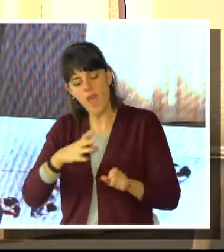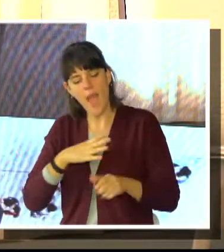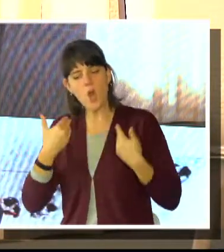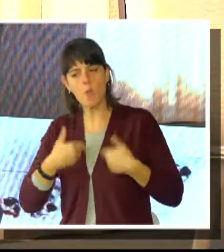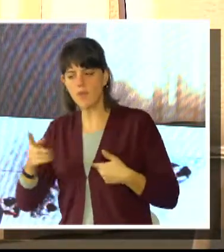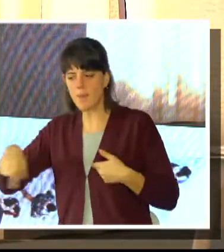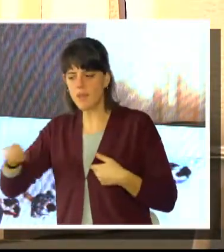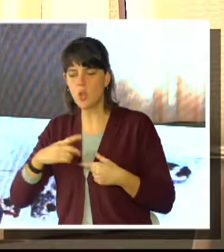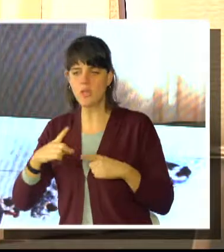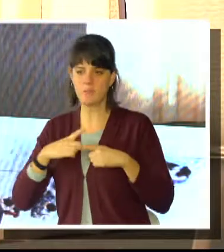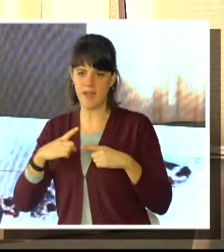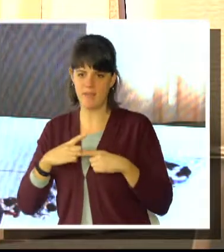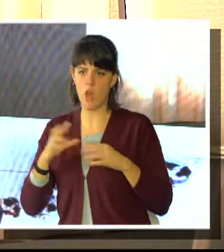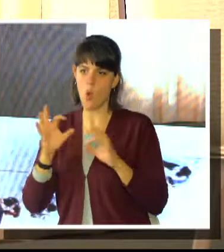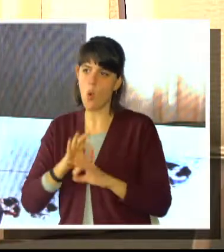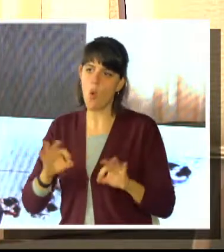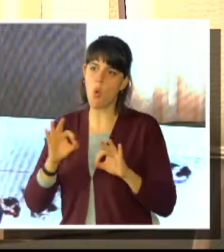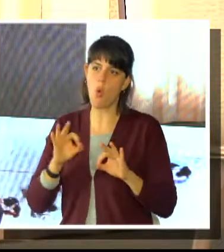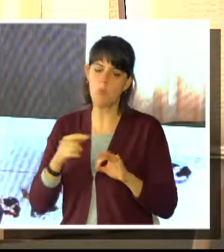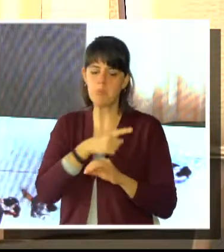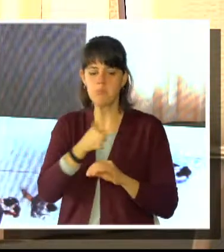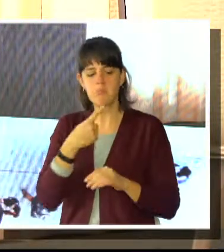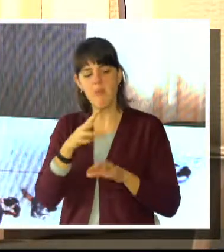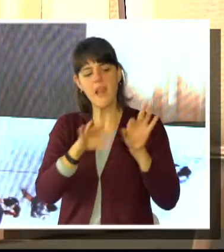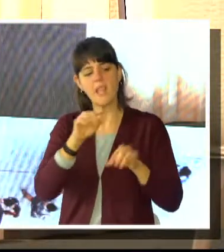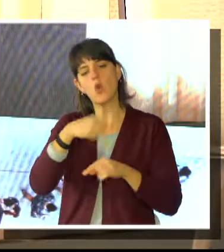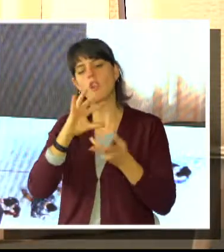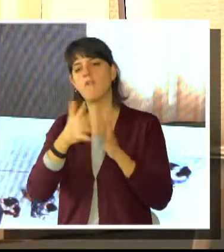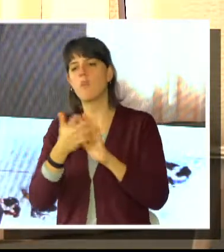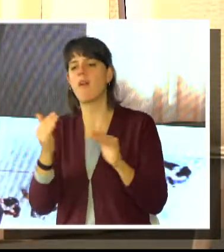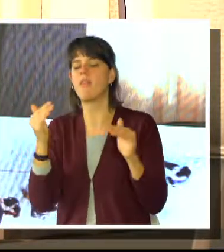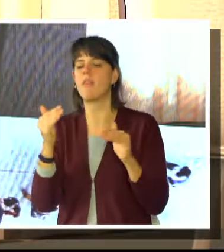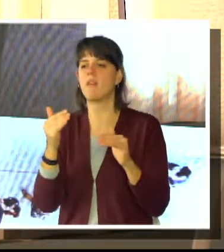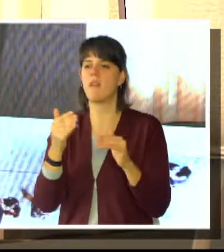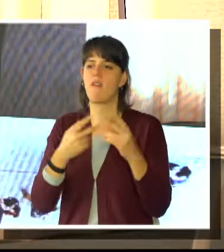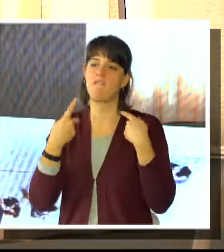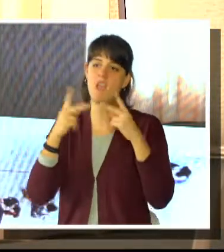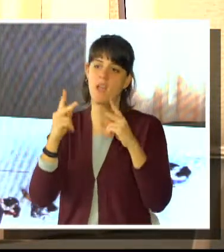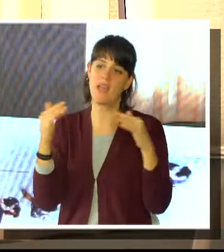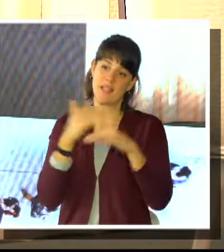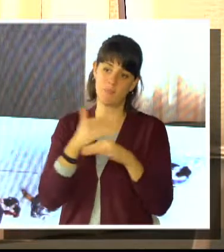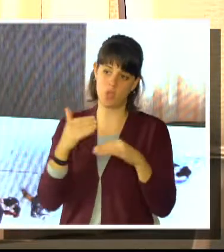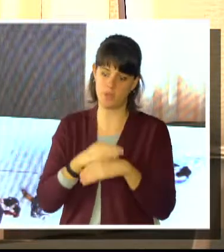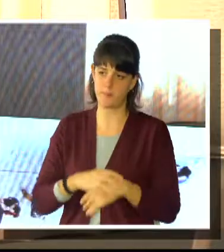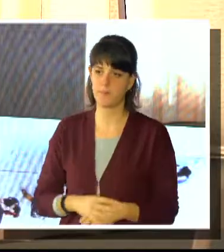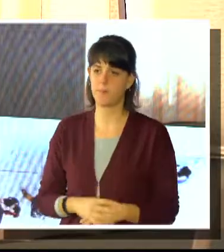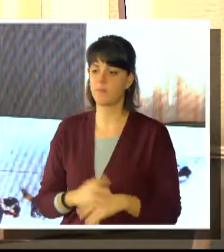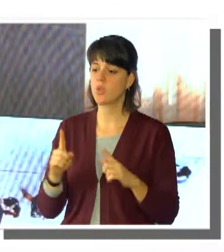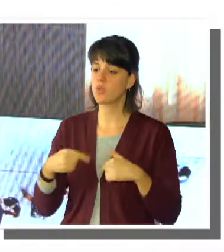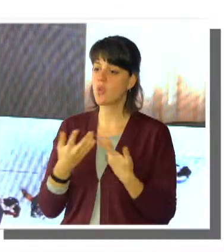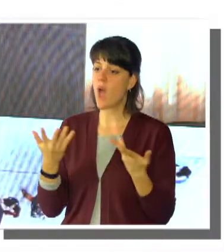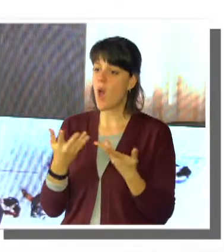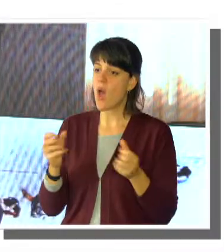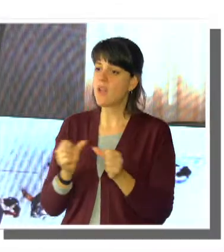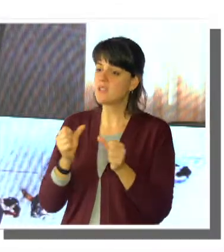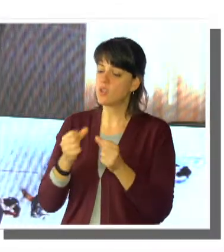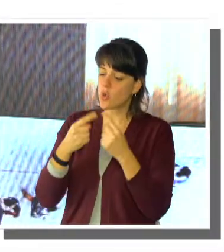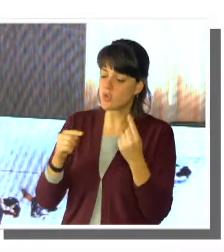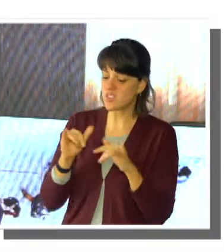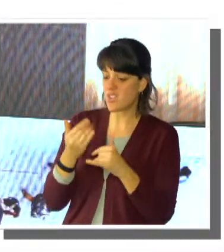sí interactuamos de tal forma que nos da tiempo a nosotros para poder tener prontas las aplicaciones, para que ellos puedan tener todas las herramientas